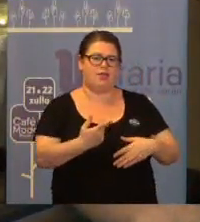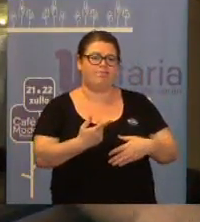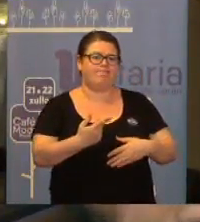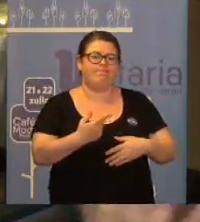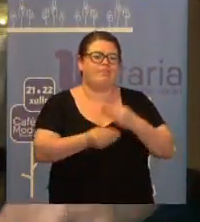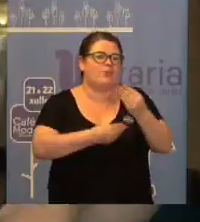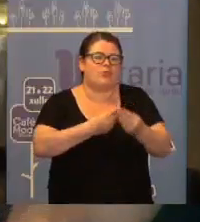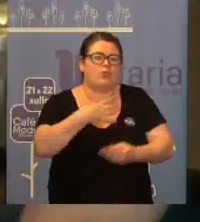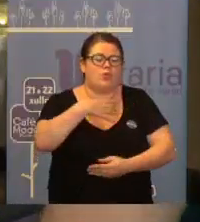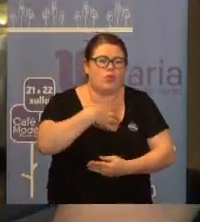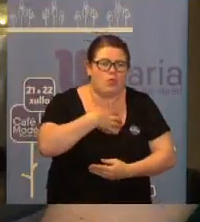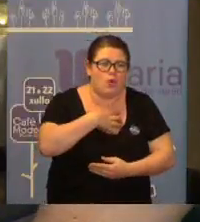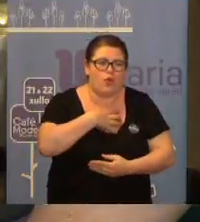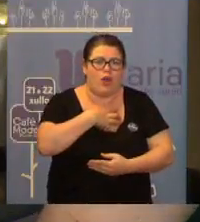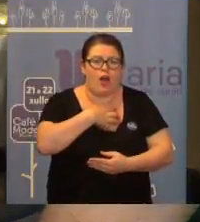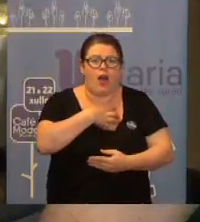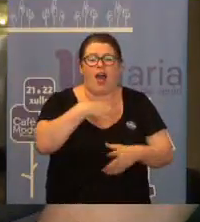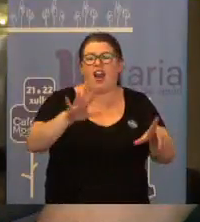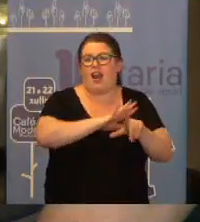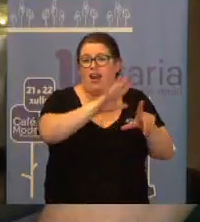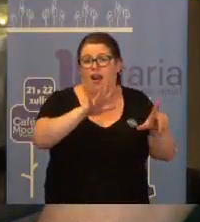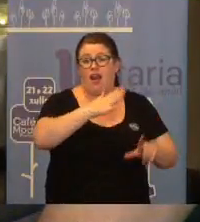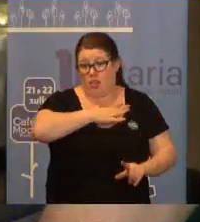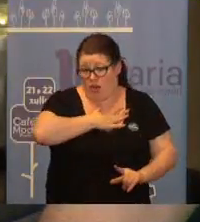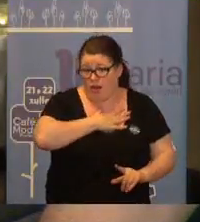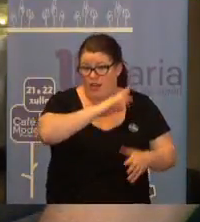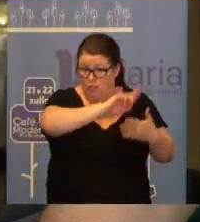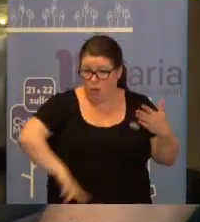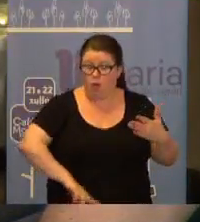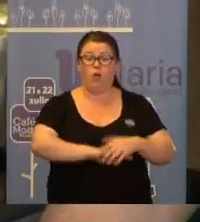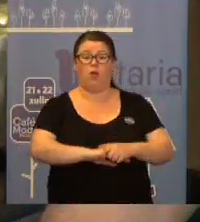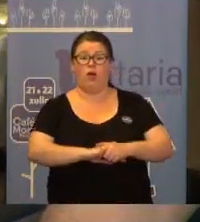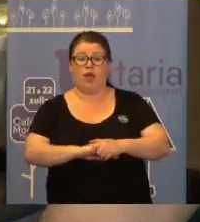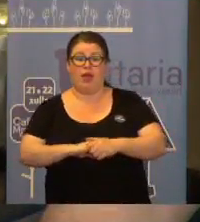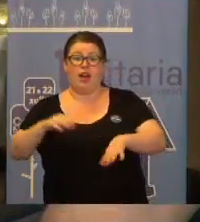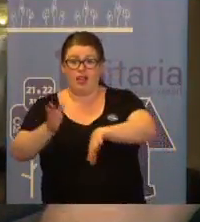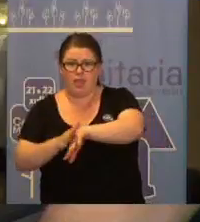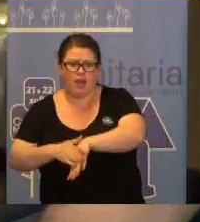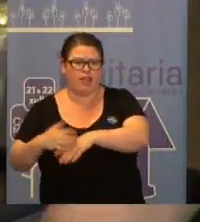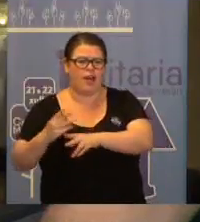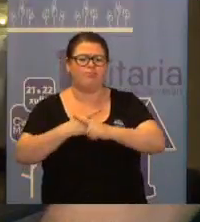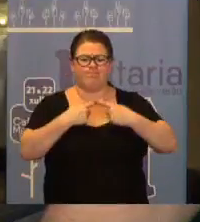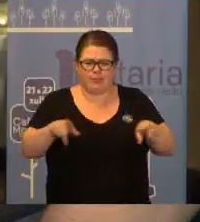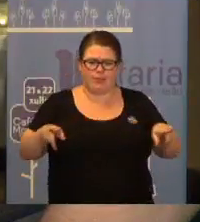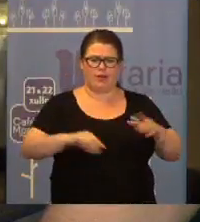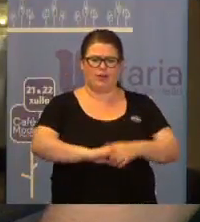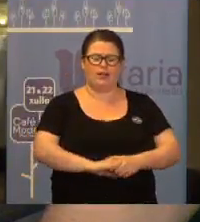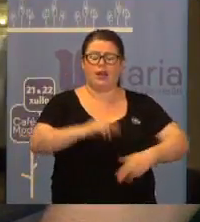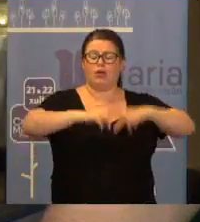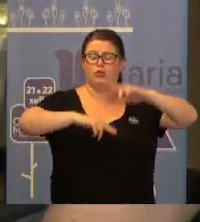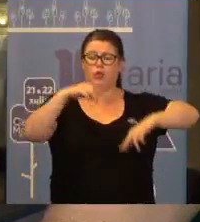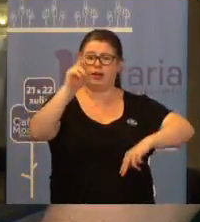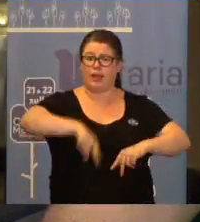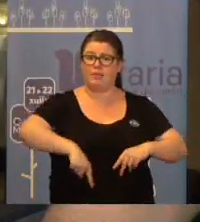xenerar desde a esquerda ou desde o nacionalismo, non? E, por lo tanto, que nós temos o reto, neste momento de tránsito democrático, de construir tamén